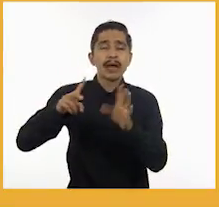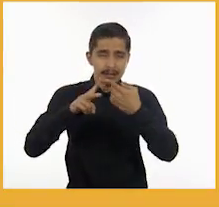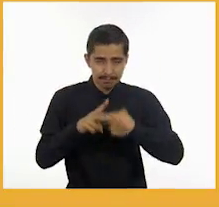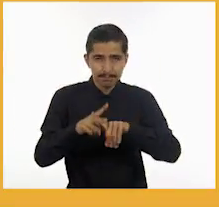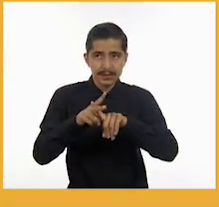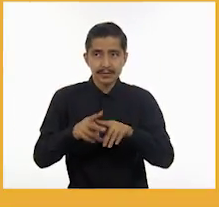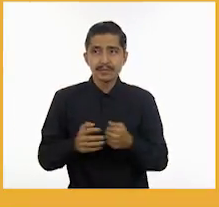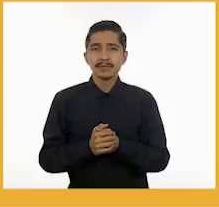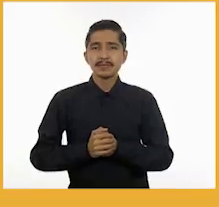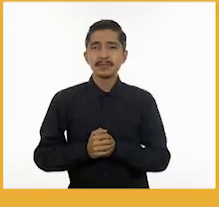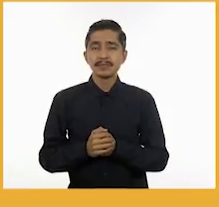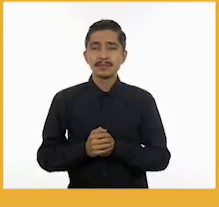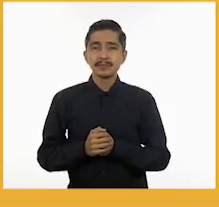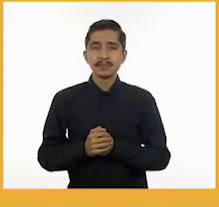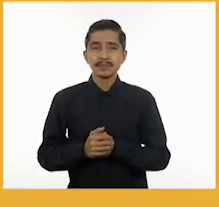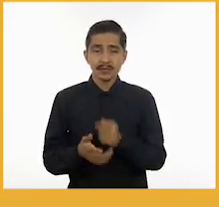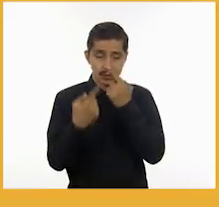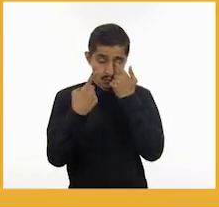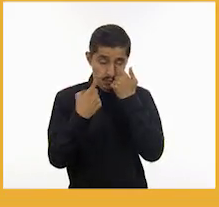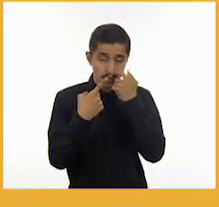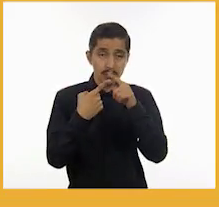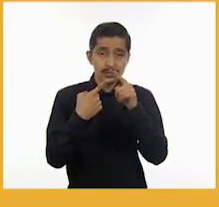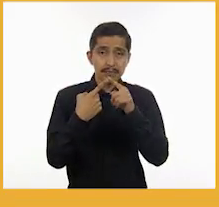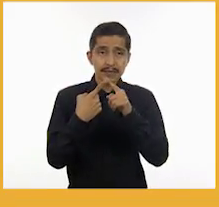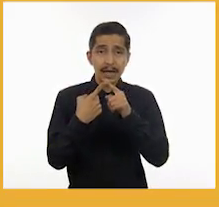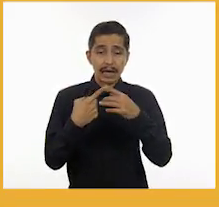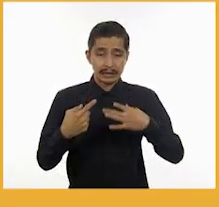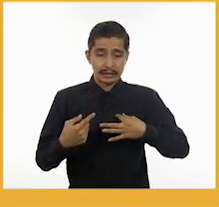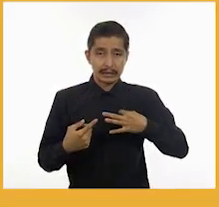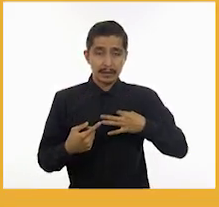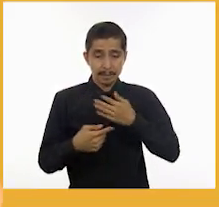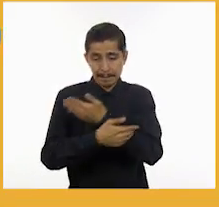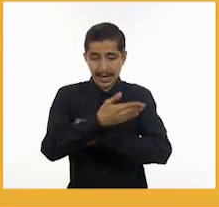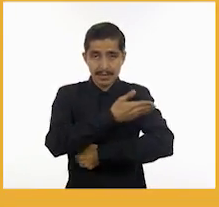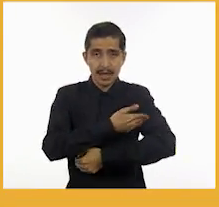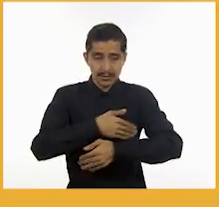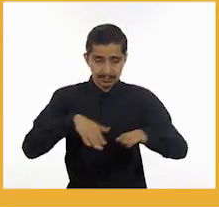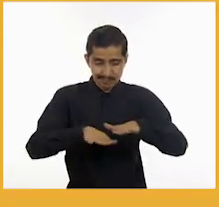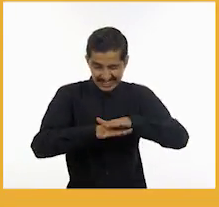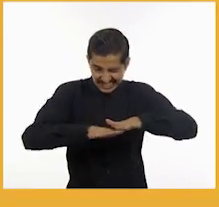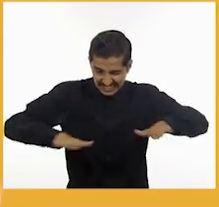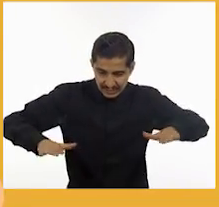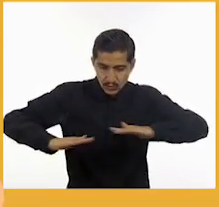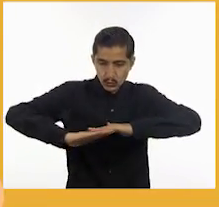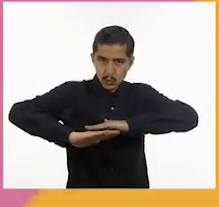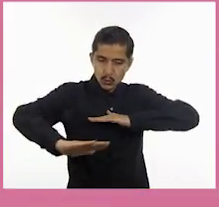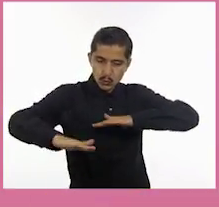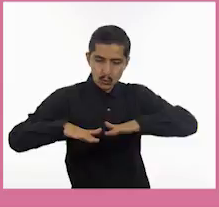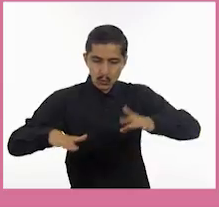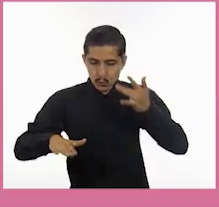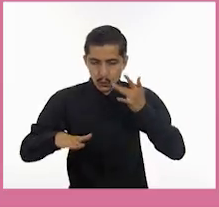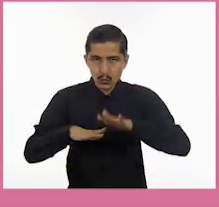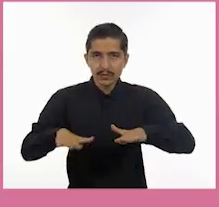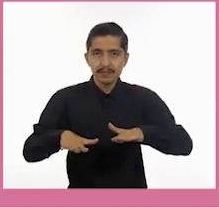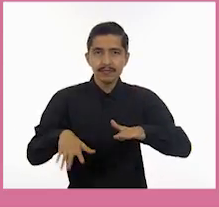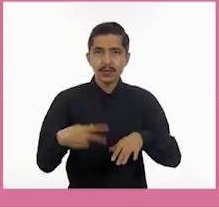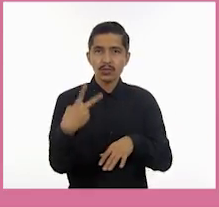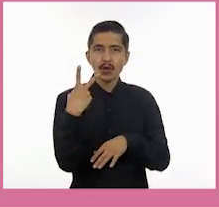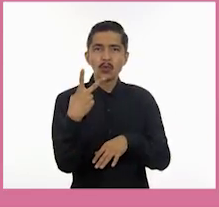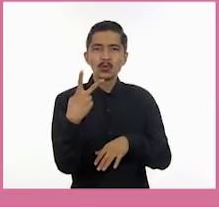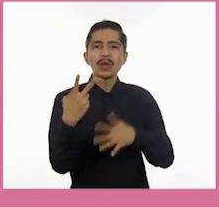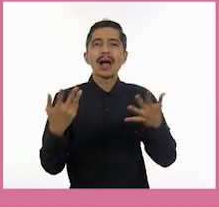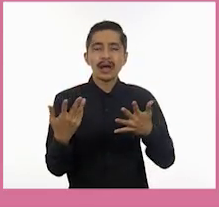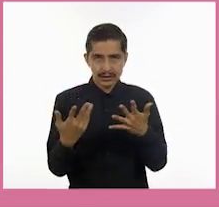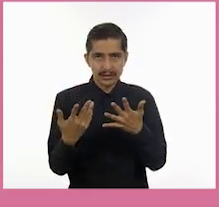¡Empecemos! 1. Estira la playera a lo largo y a lo ancho. 2. Marca con